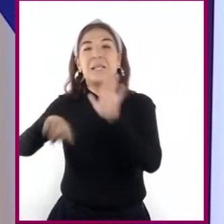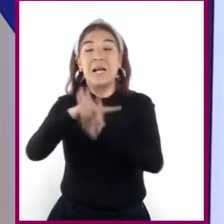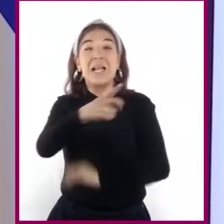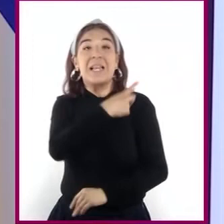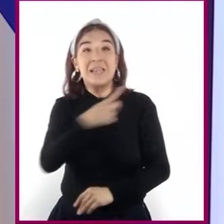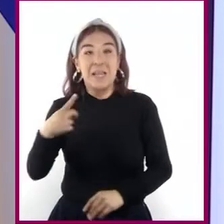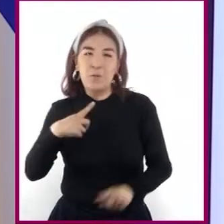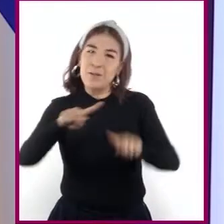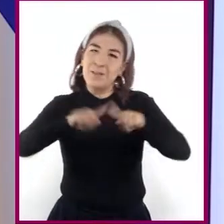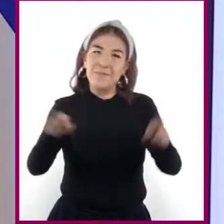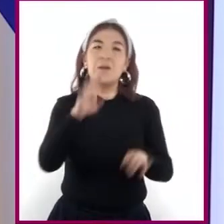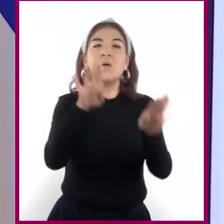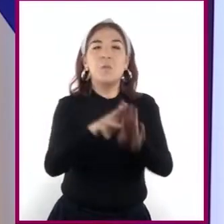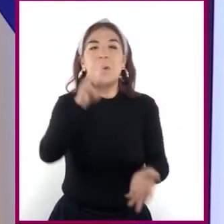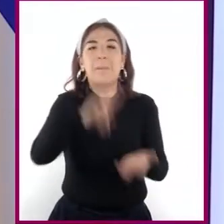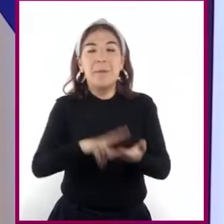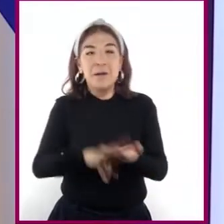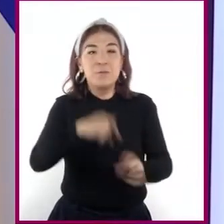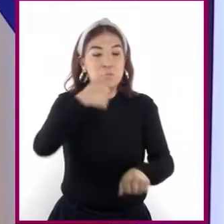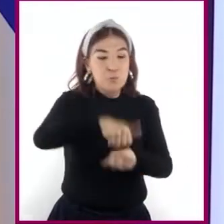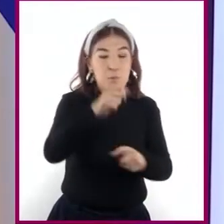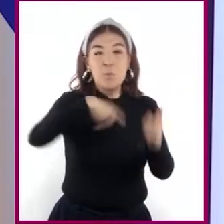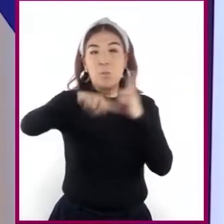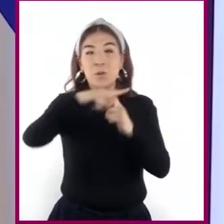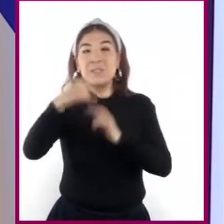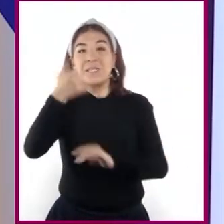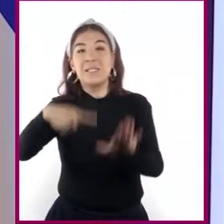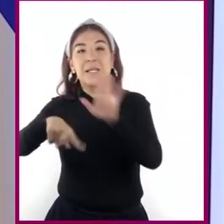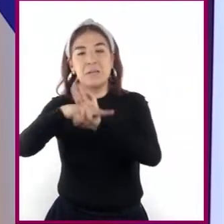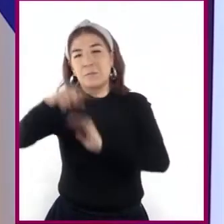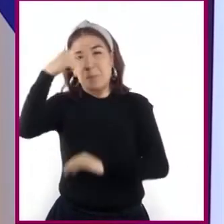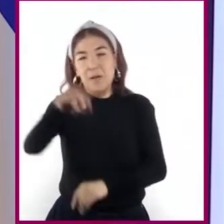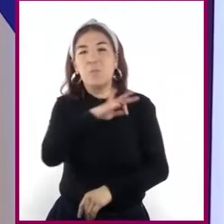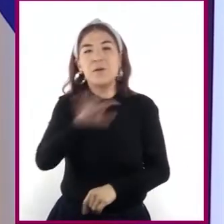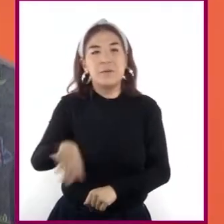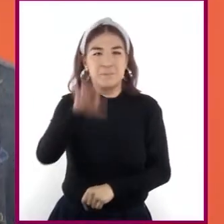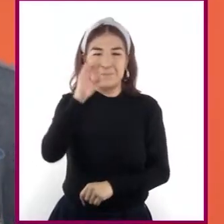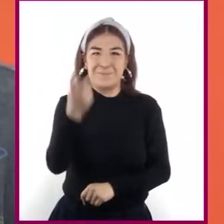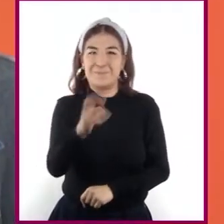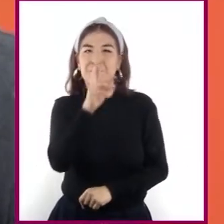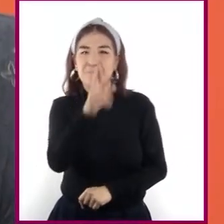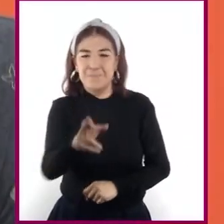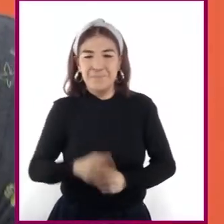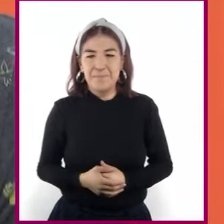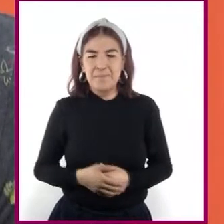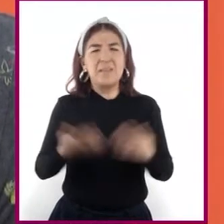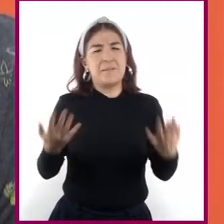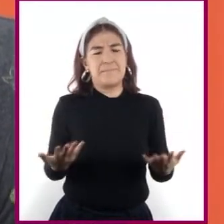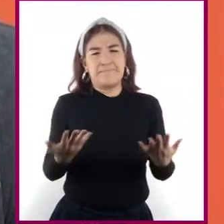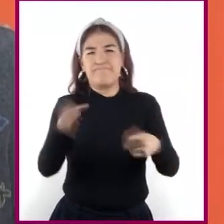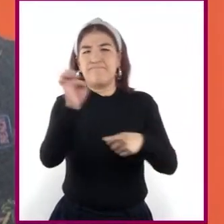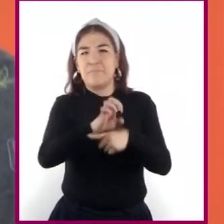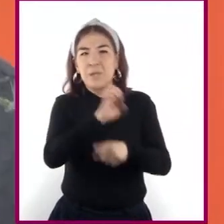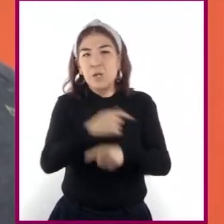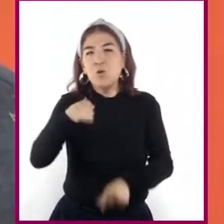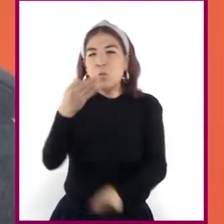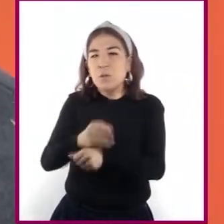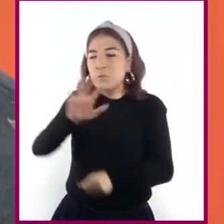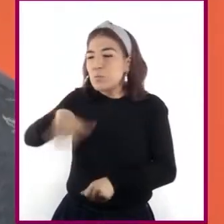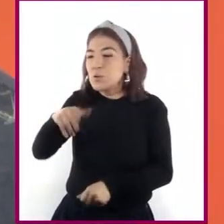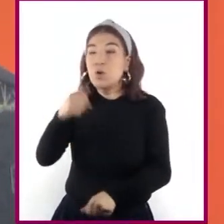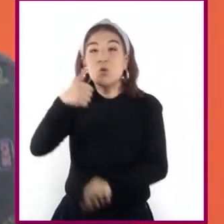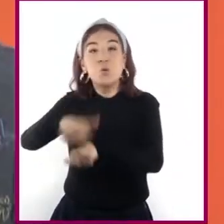antes, una operación de números positivos y negativos permite obtener la respuesta. Entonces, maestra, estoy buscando un